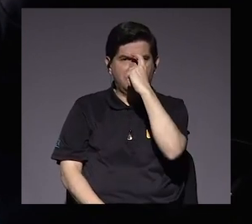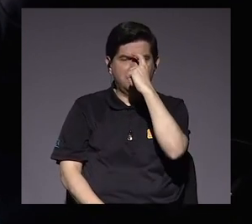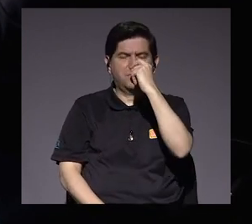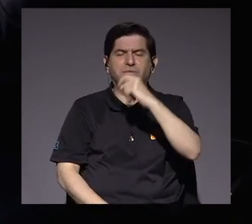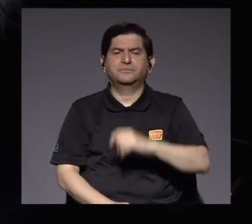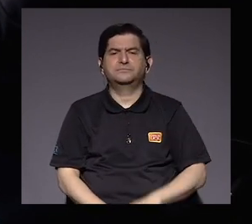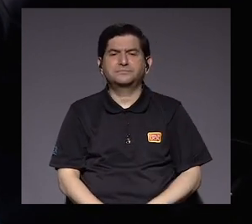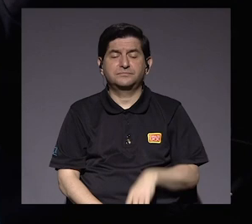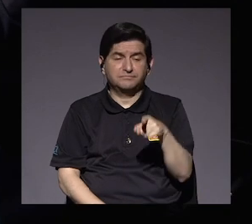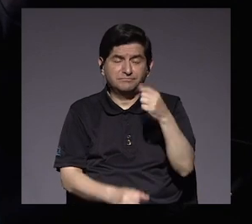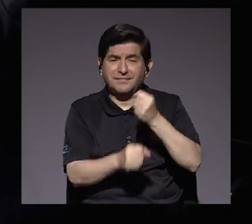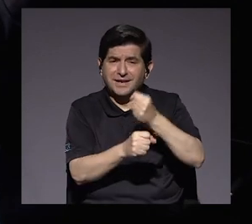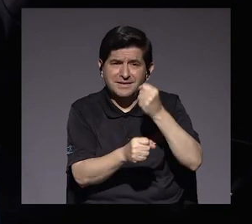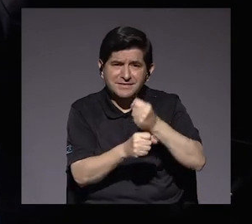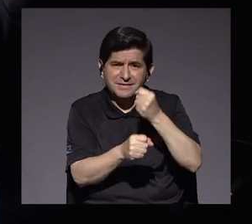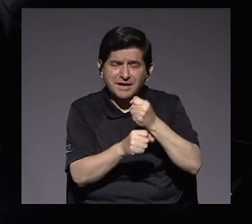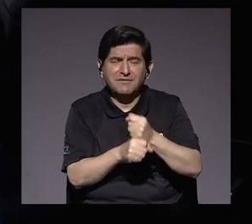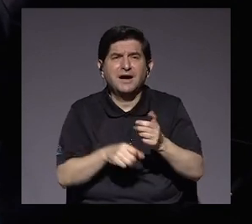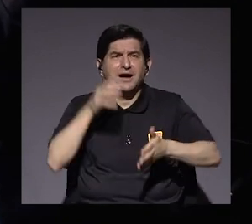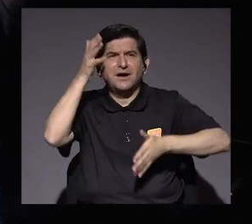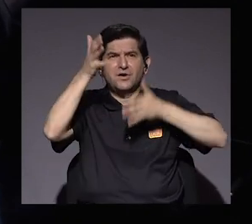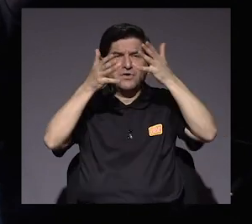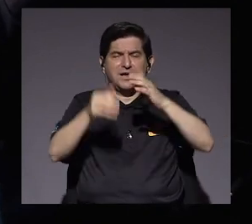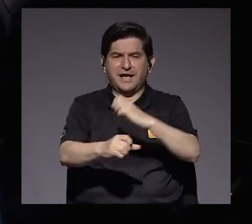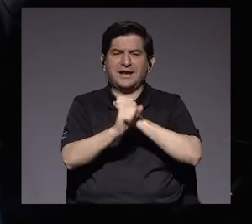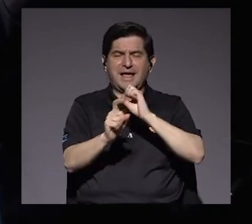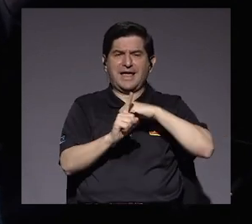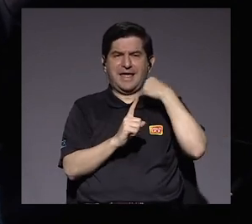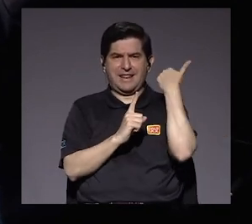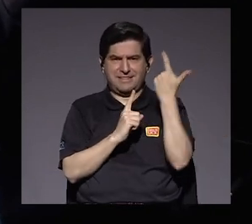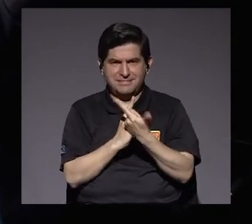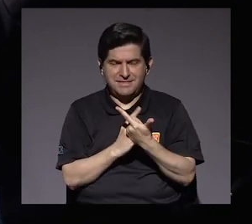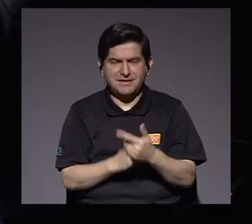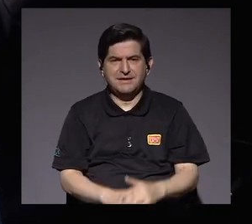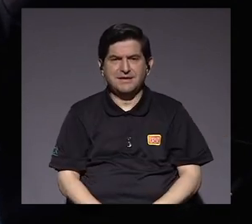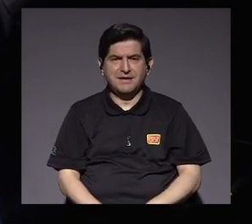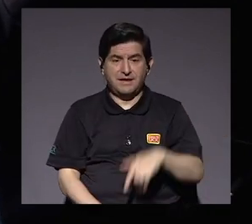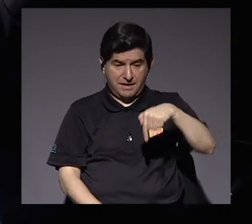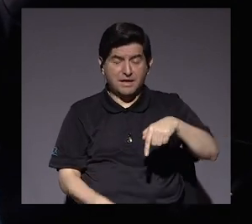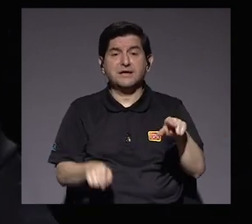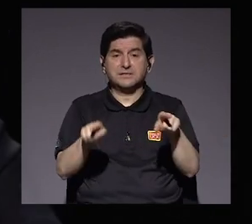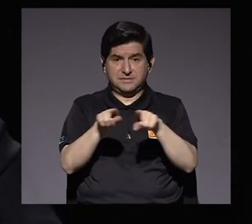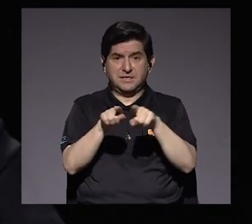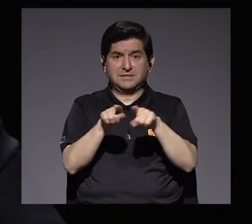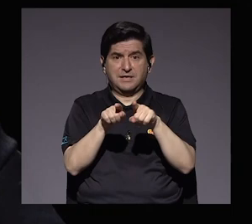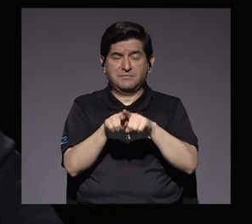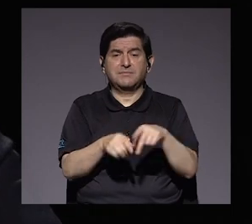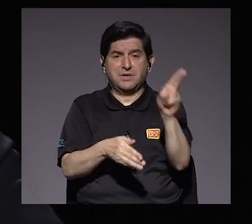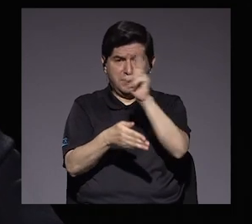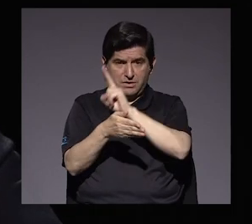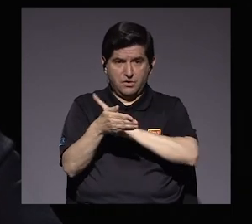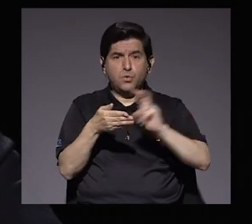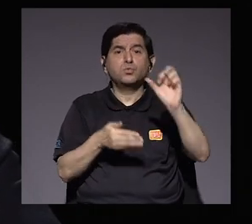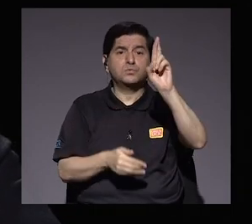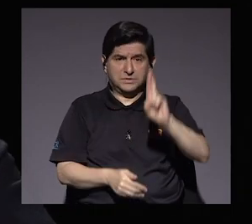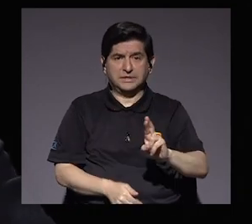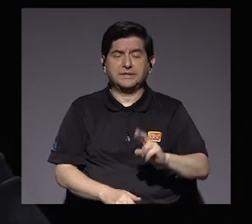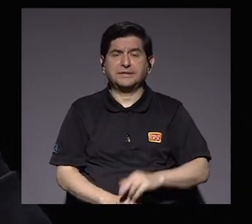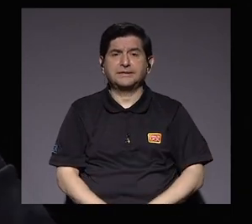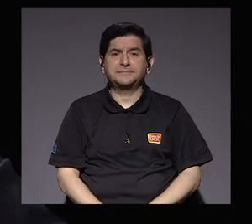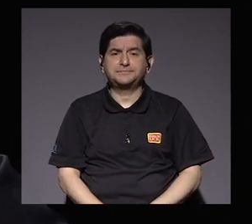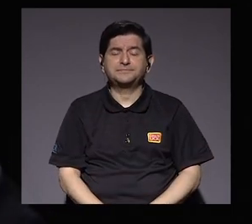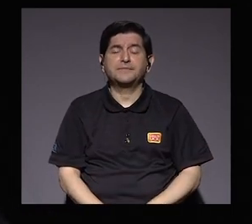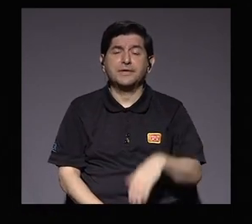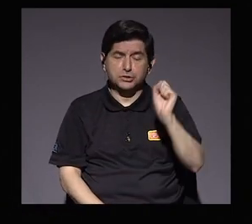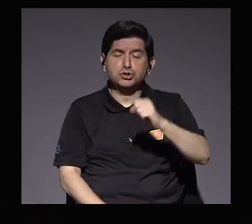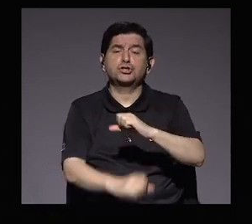Calderón Guardia. Uh-huh. Por esa labor de haber creado nuestras garantías sociales. Así y es. También esta casa de la Universidad de Costa así Rica.